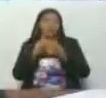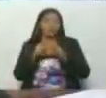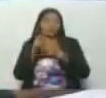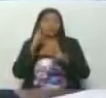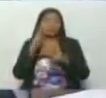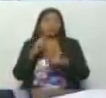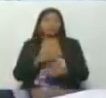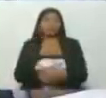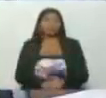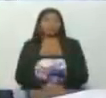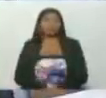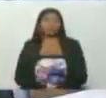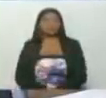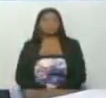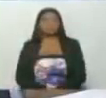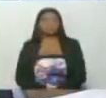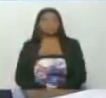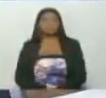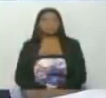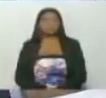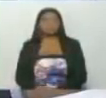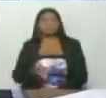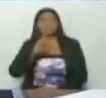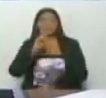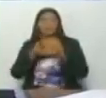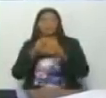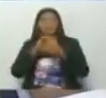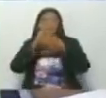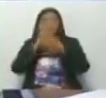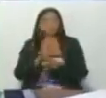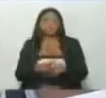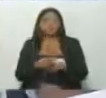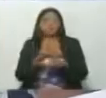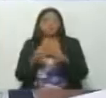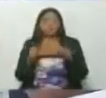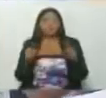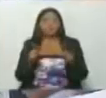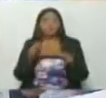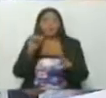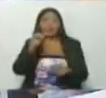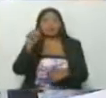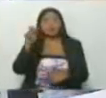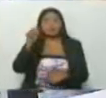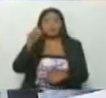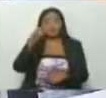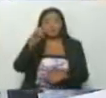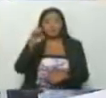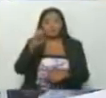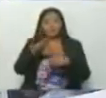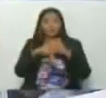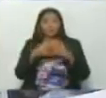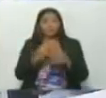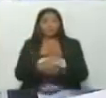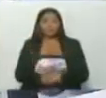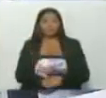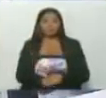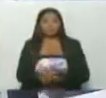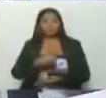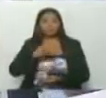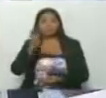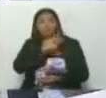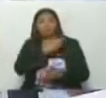sido derrotadas como el caso de allende bueno tenemos la enorme fortaleza